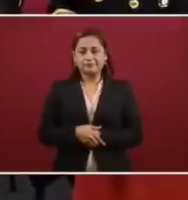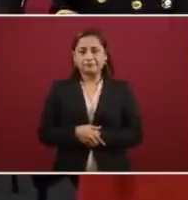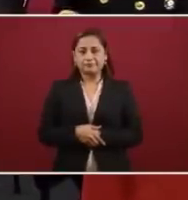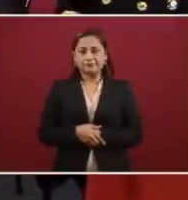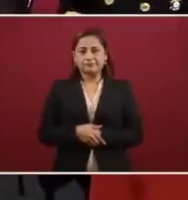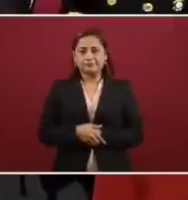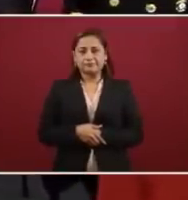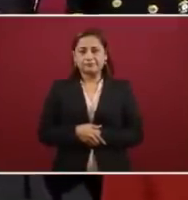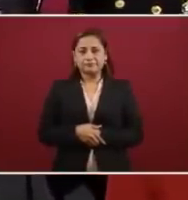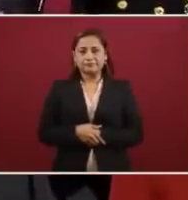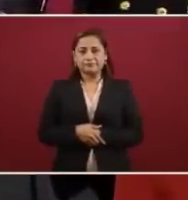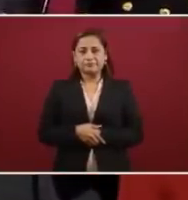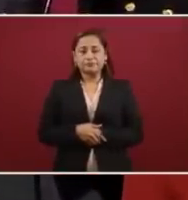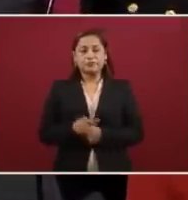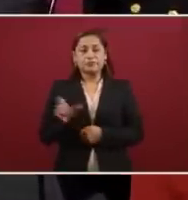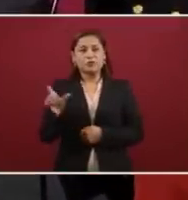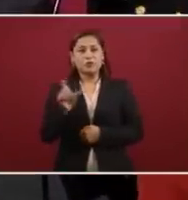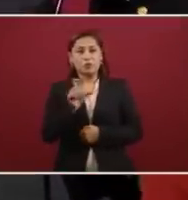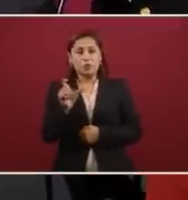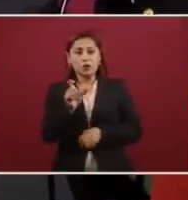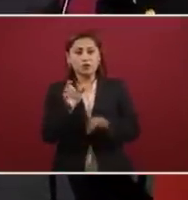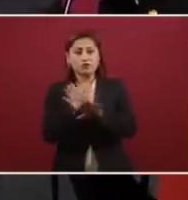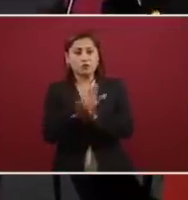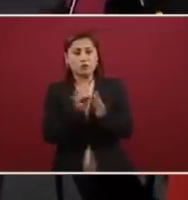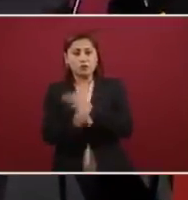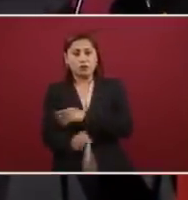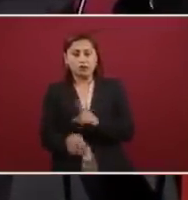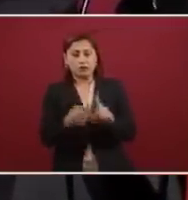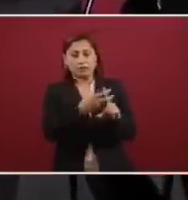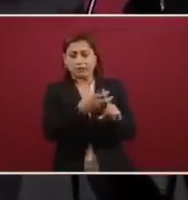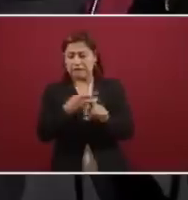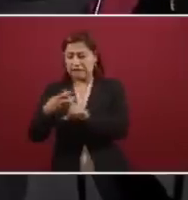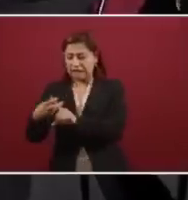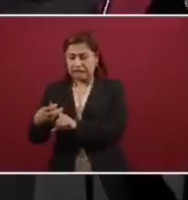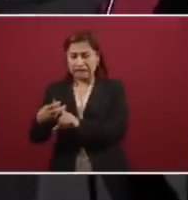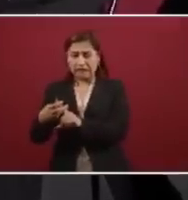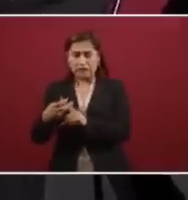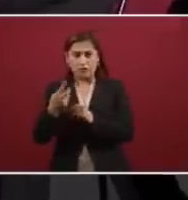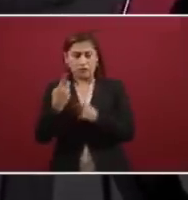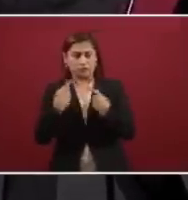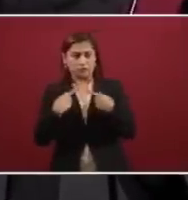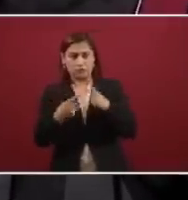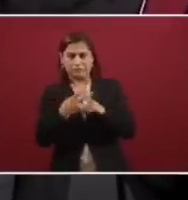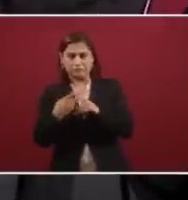lesionar el privar de la libertad del quitarle la vida